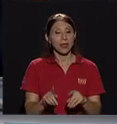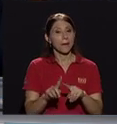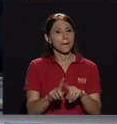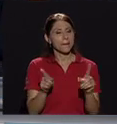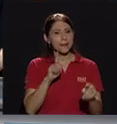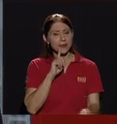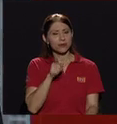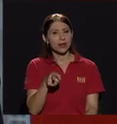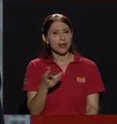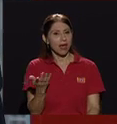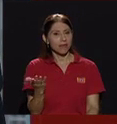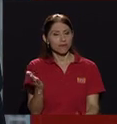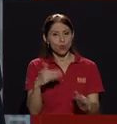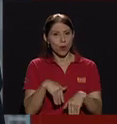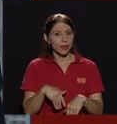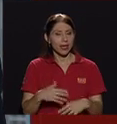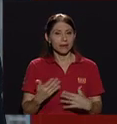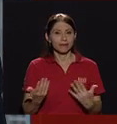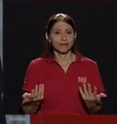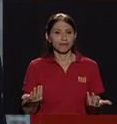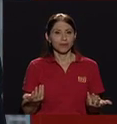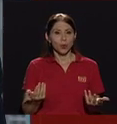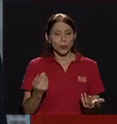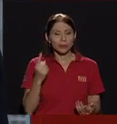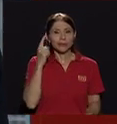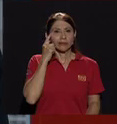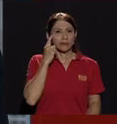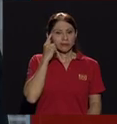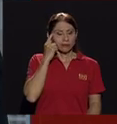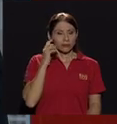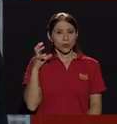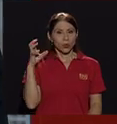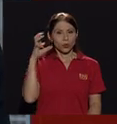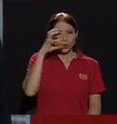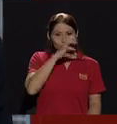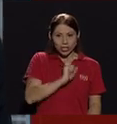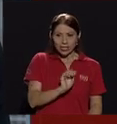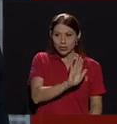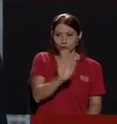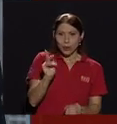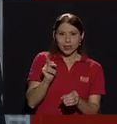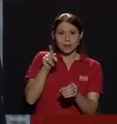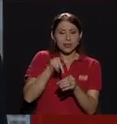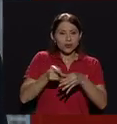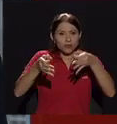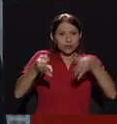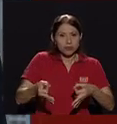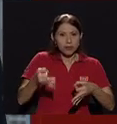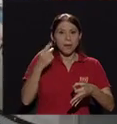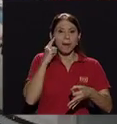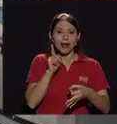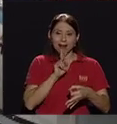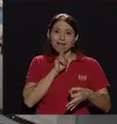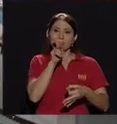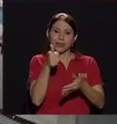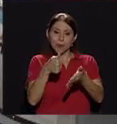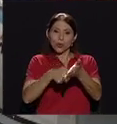pero en realidad, digamos, no había una conciencia clara de esa participación para ser